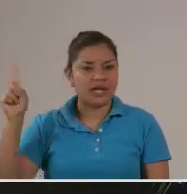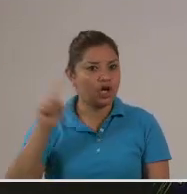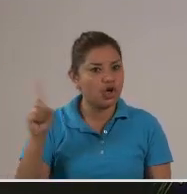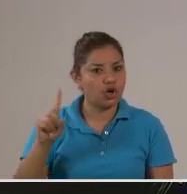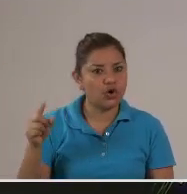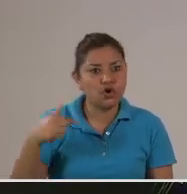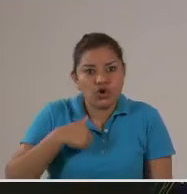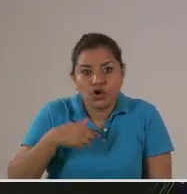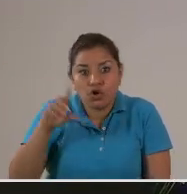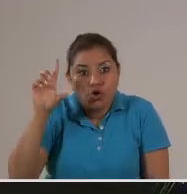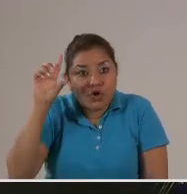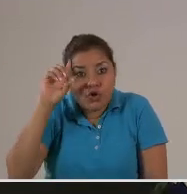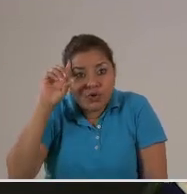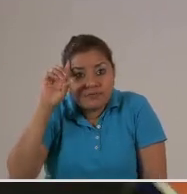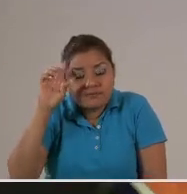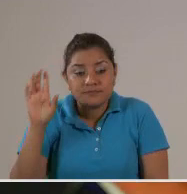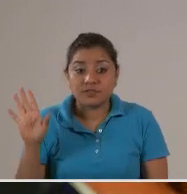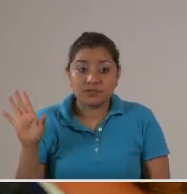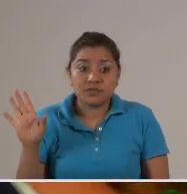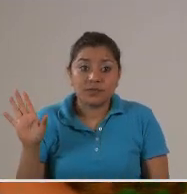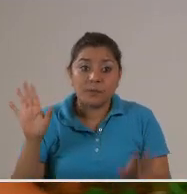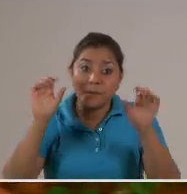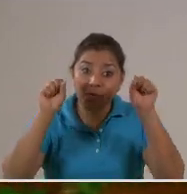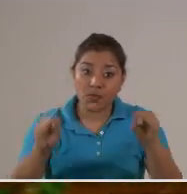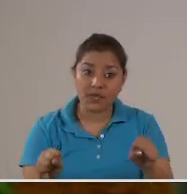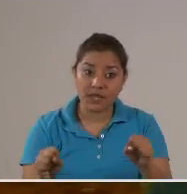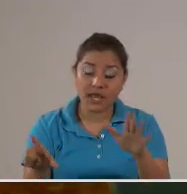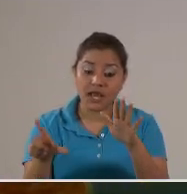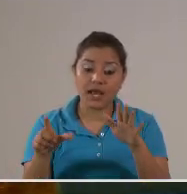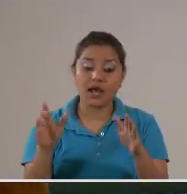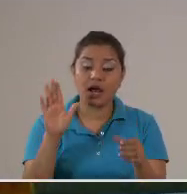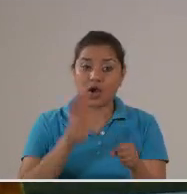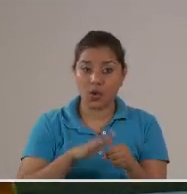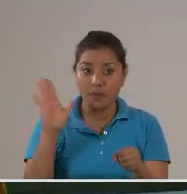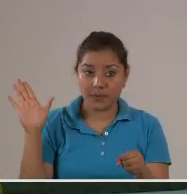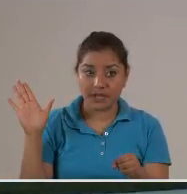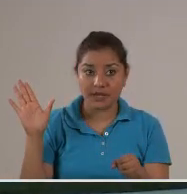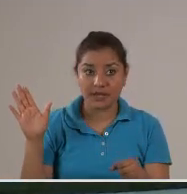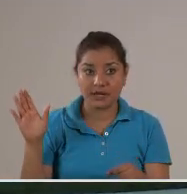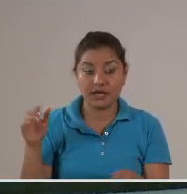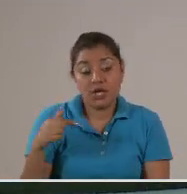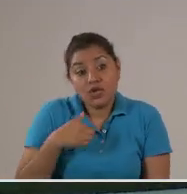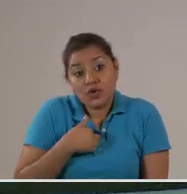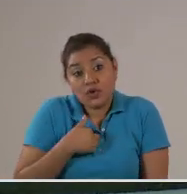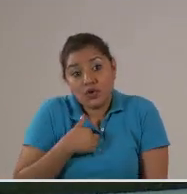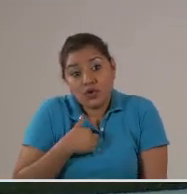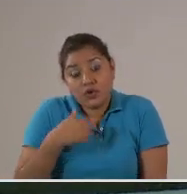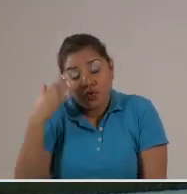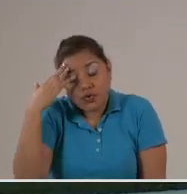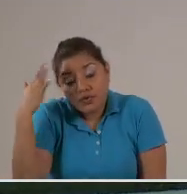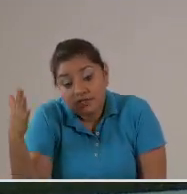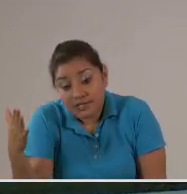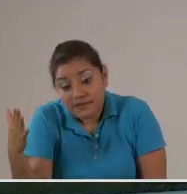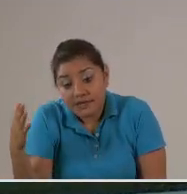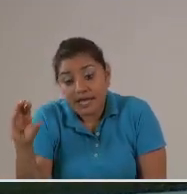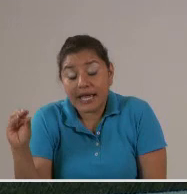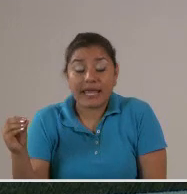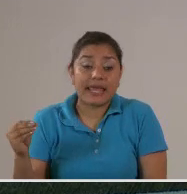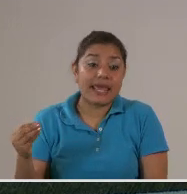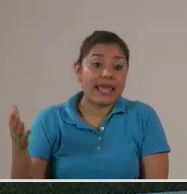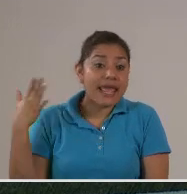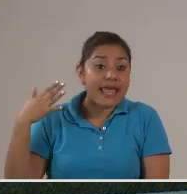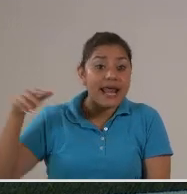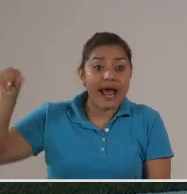cumplirla Por qué razón porque la ley me decía yo no sabía que era malo codiciar estoy parafraseando lo que dice